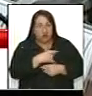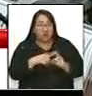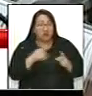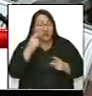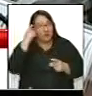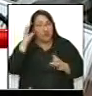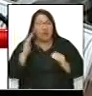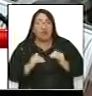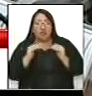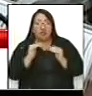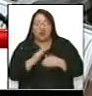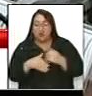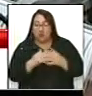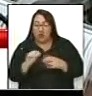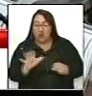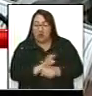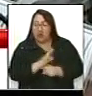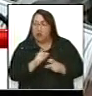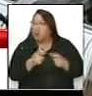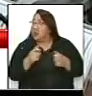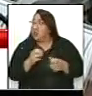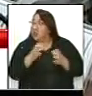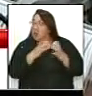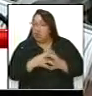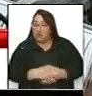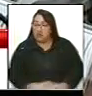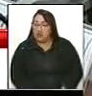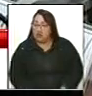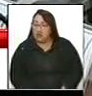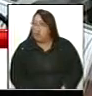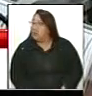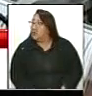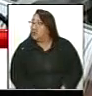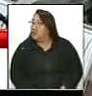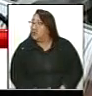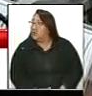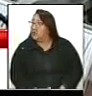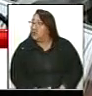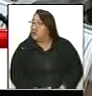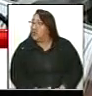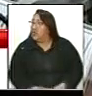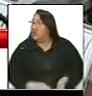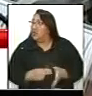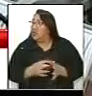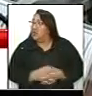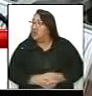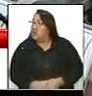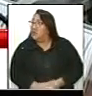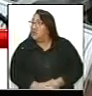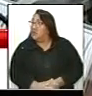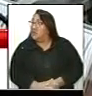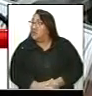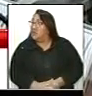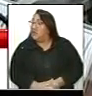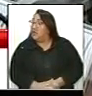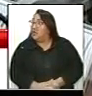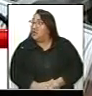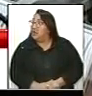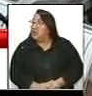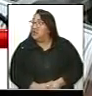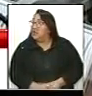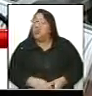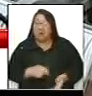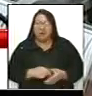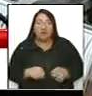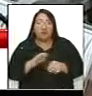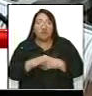ve el crecimiento de ocupar grandes cargos, porque nos limitamos, porque no tenemos esa fortaleza, porque hay mucho